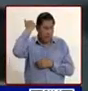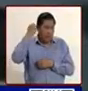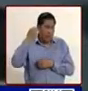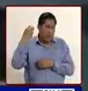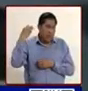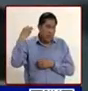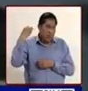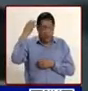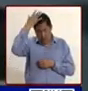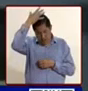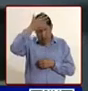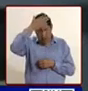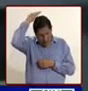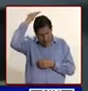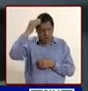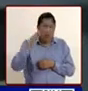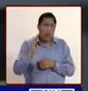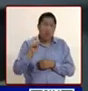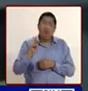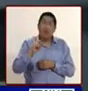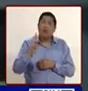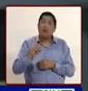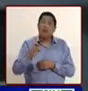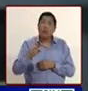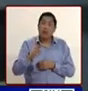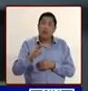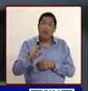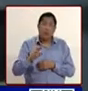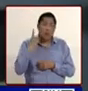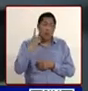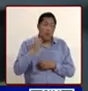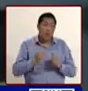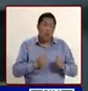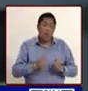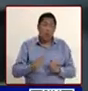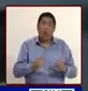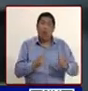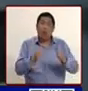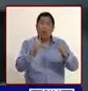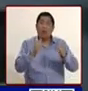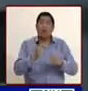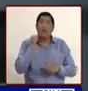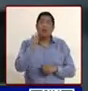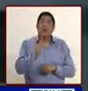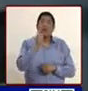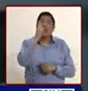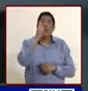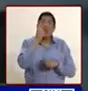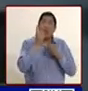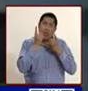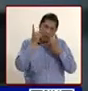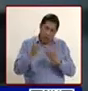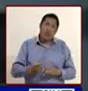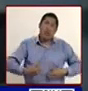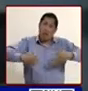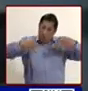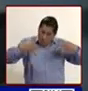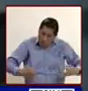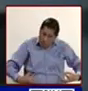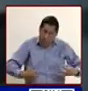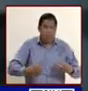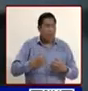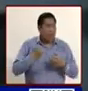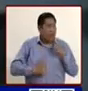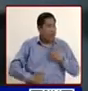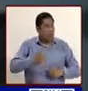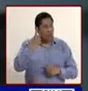del general Banzer, cuando indigentes desaparecieron y fueron encontrados uno en la autopista. Pero de ahí una denuncia formal presentada en